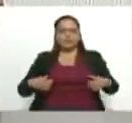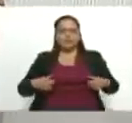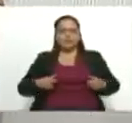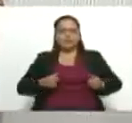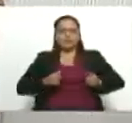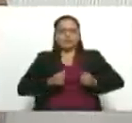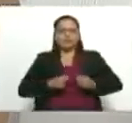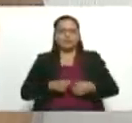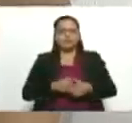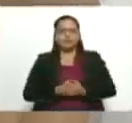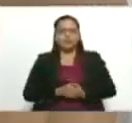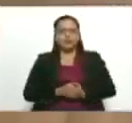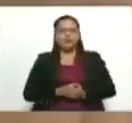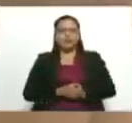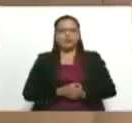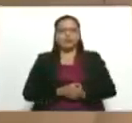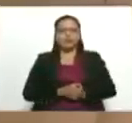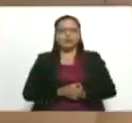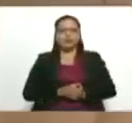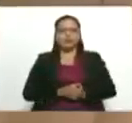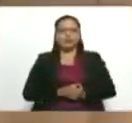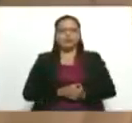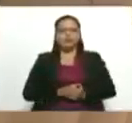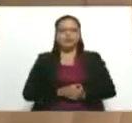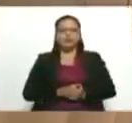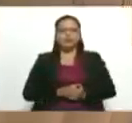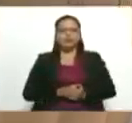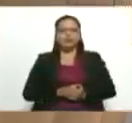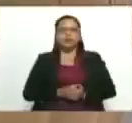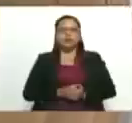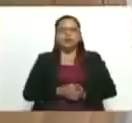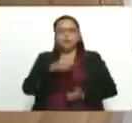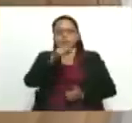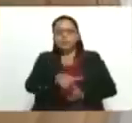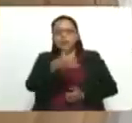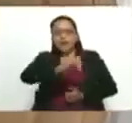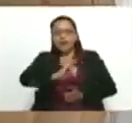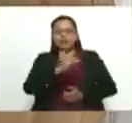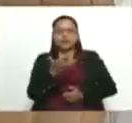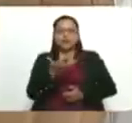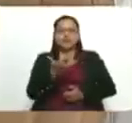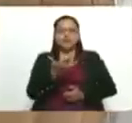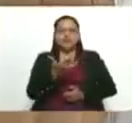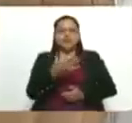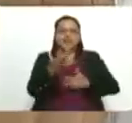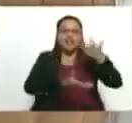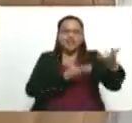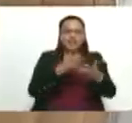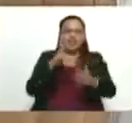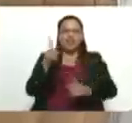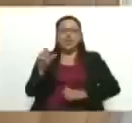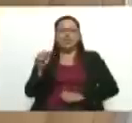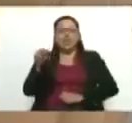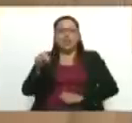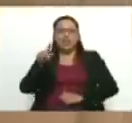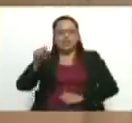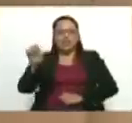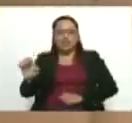un ser que hoy está ya en el quinto círculo del infierno de Dante, el círculo reservado a los